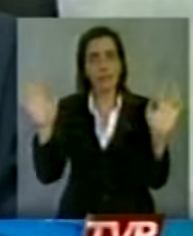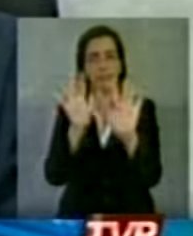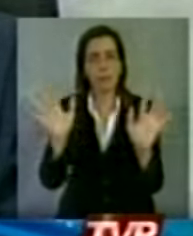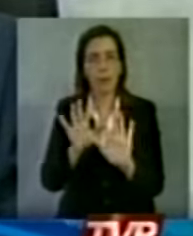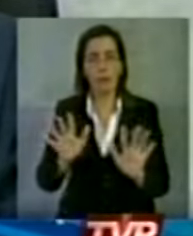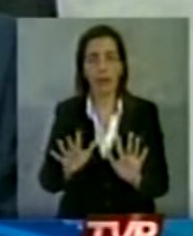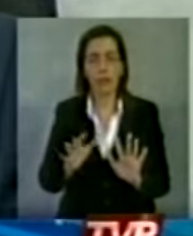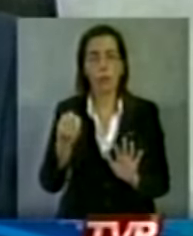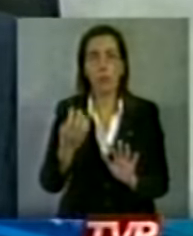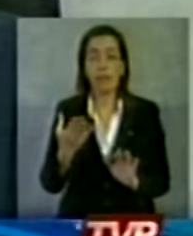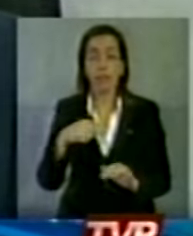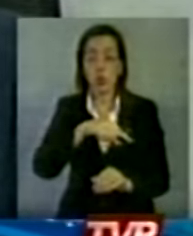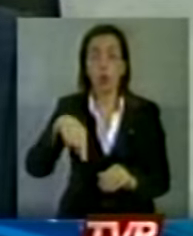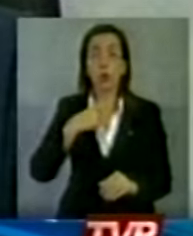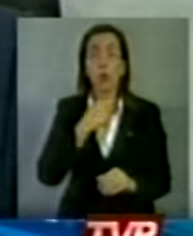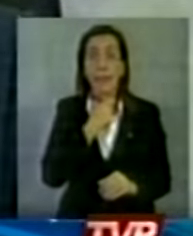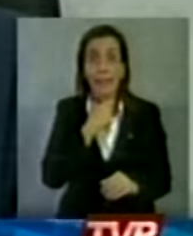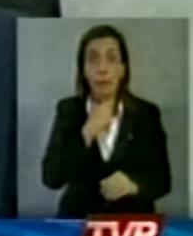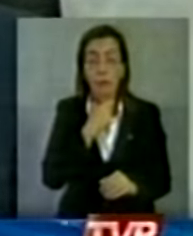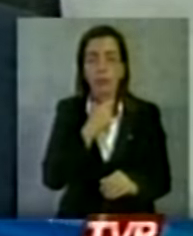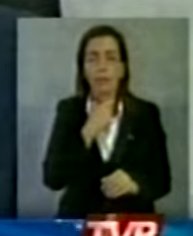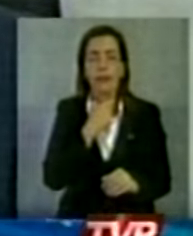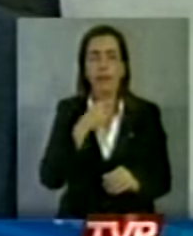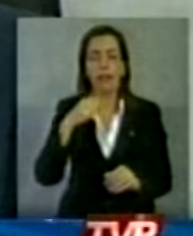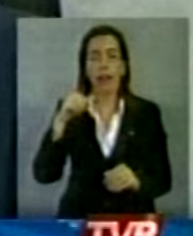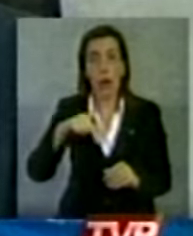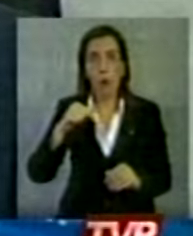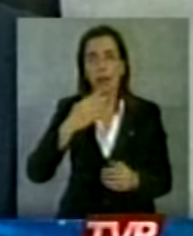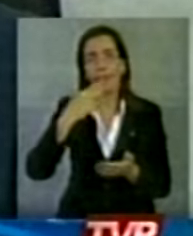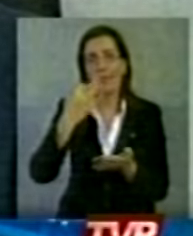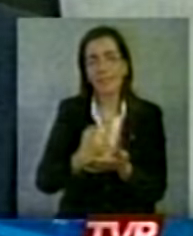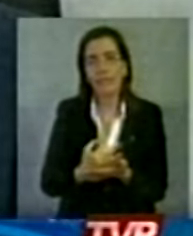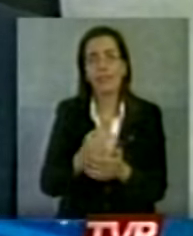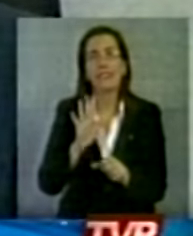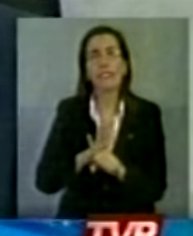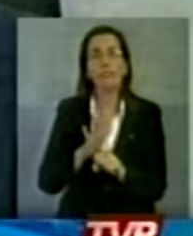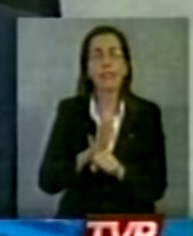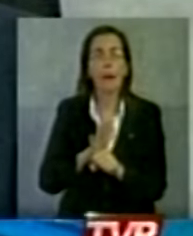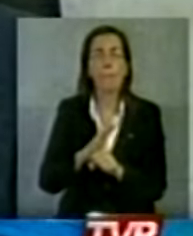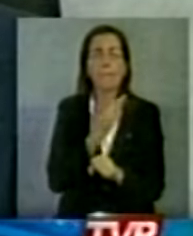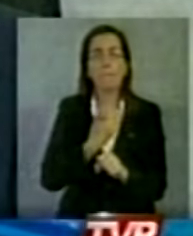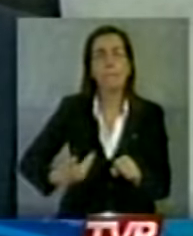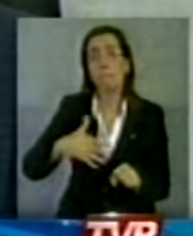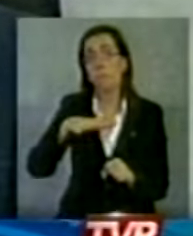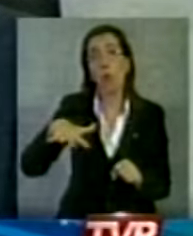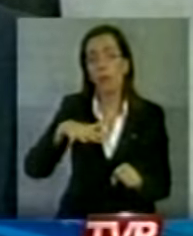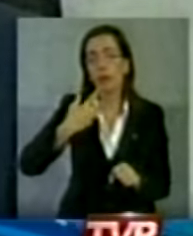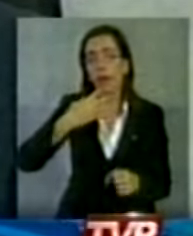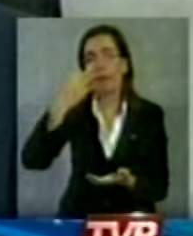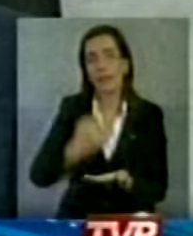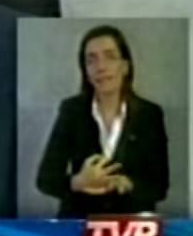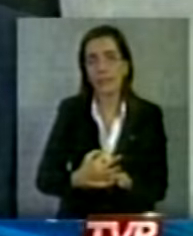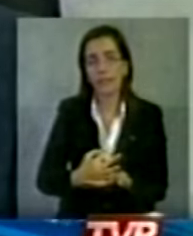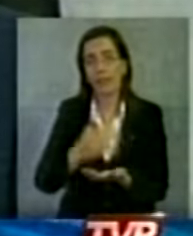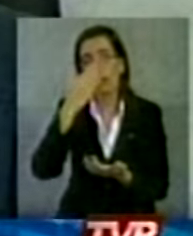Planificamos porque queremos, desde ahora mismo, decidir políticas públicas para que